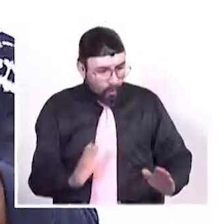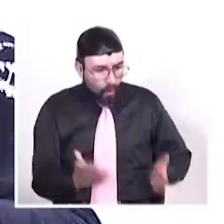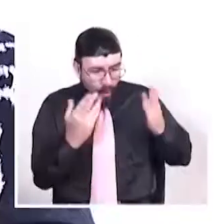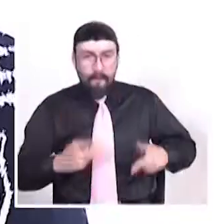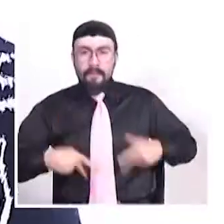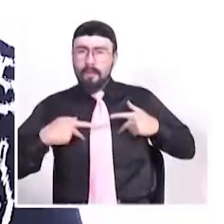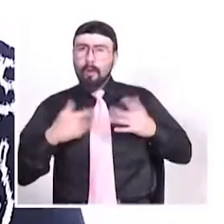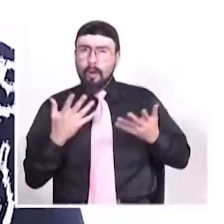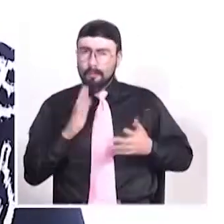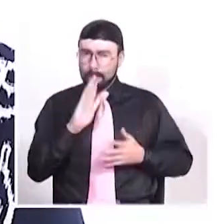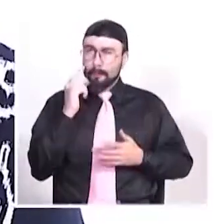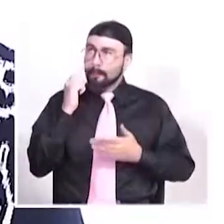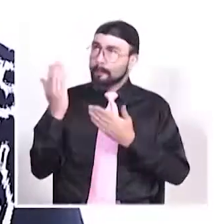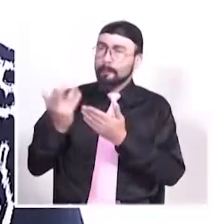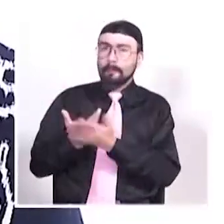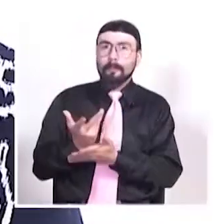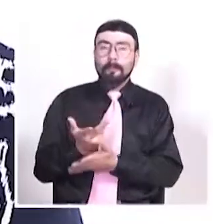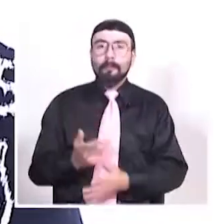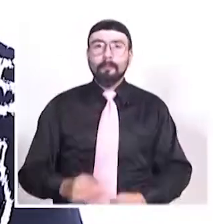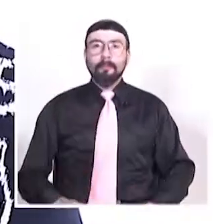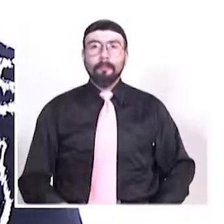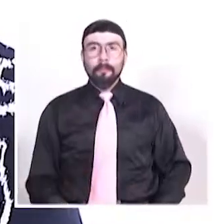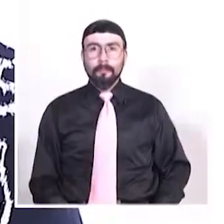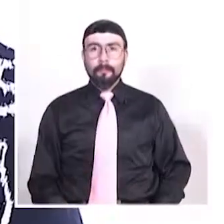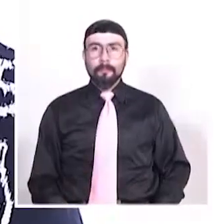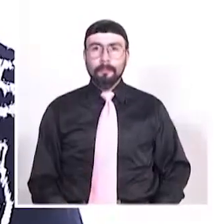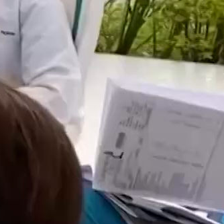la persona. Veamos estas notas.